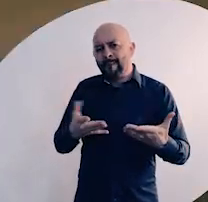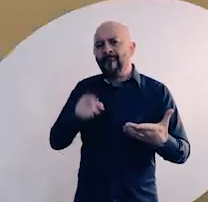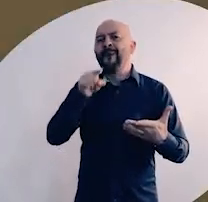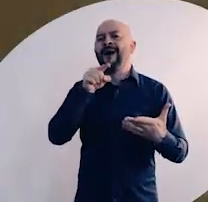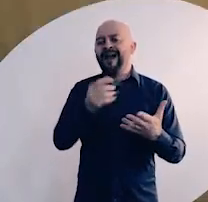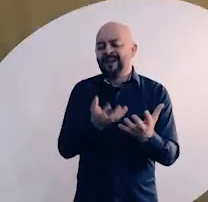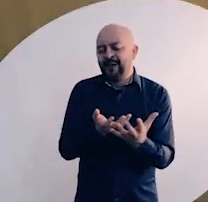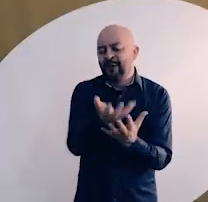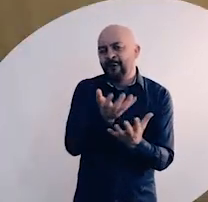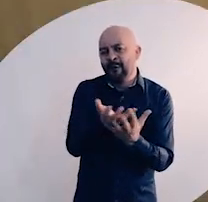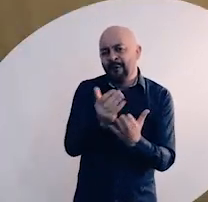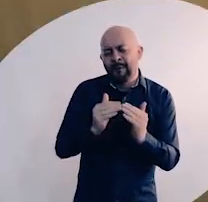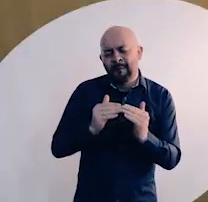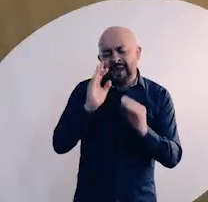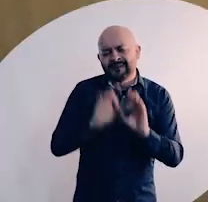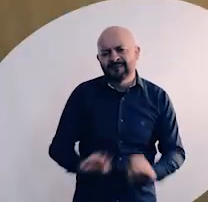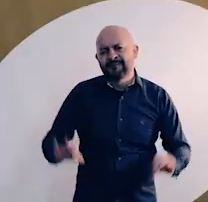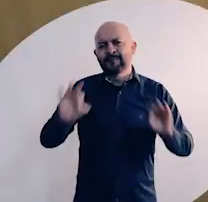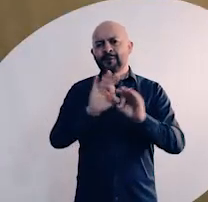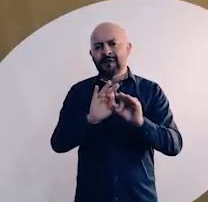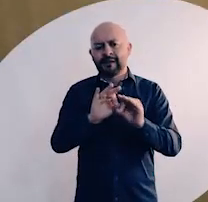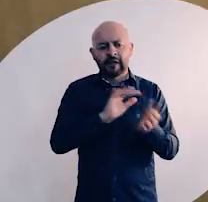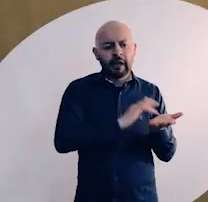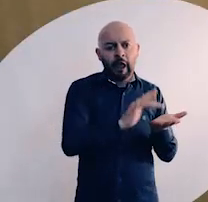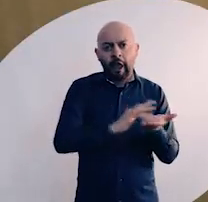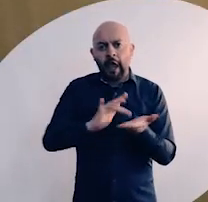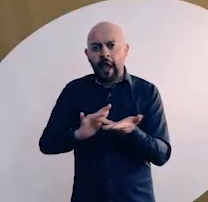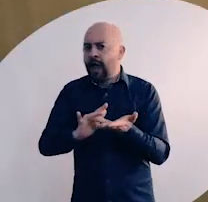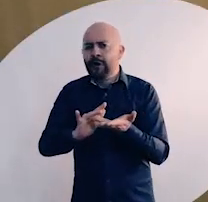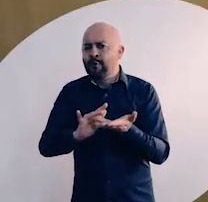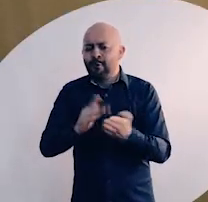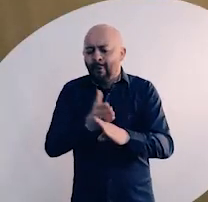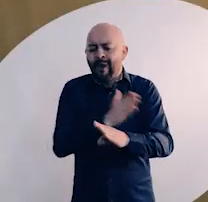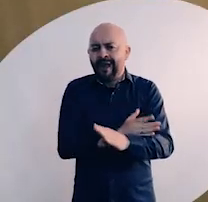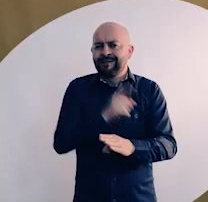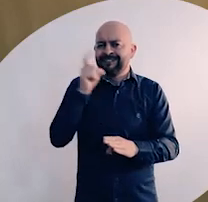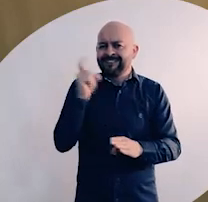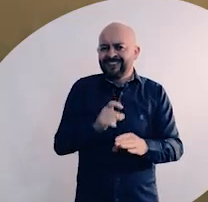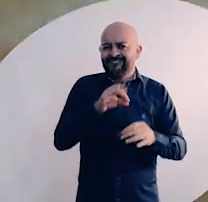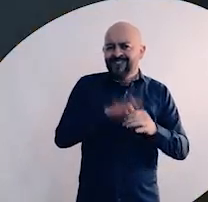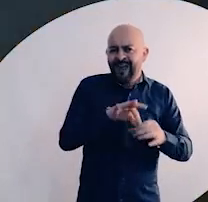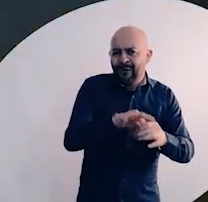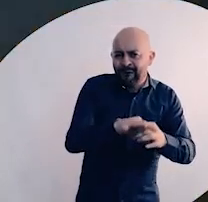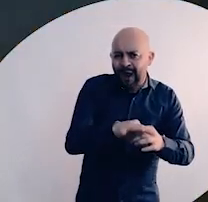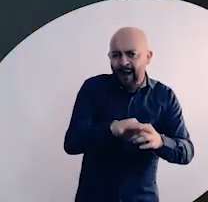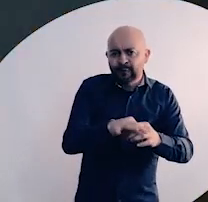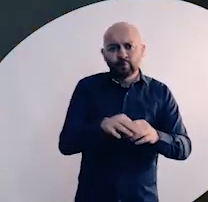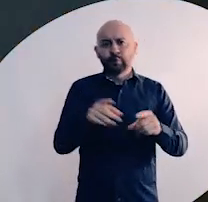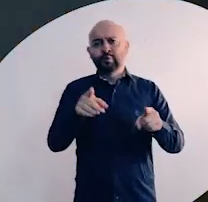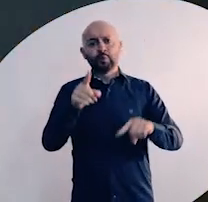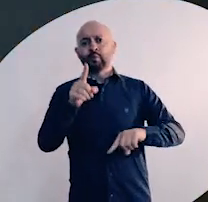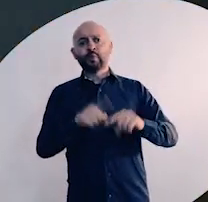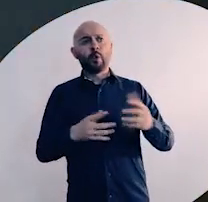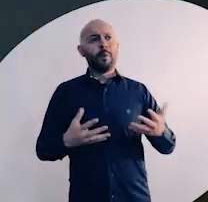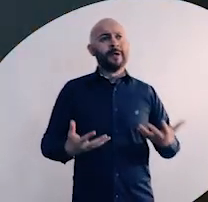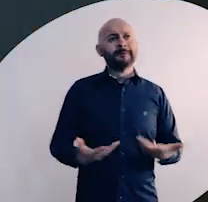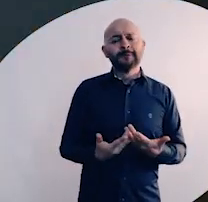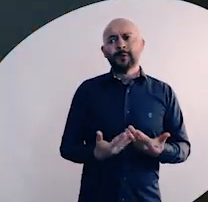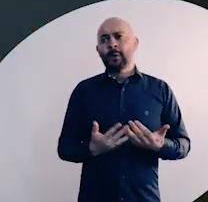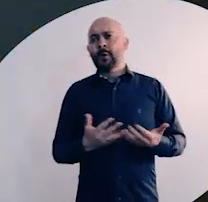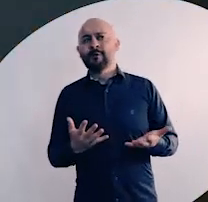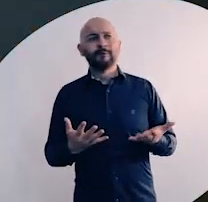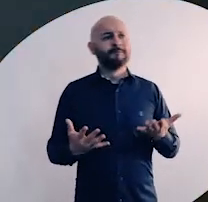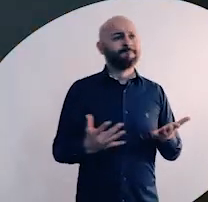de ahorro. Aquí el tip más importante es ahorrar antes de gastar. Por ningún motivo podemos